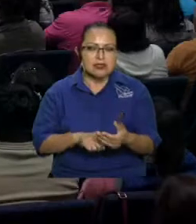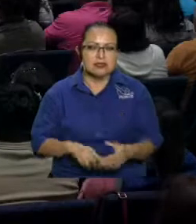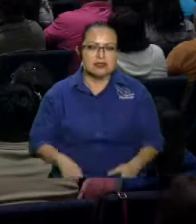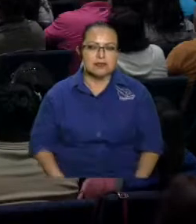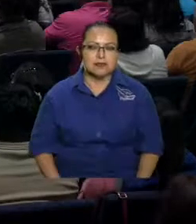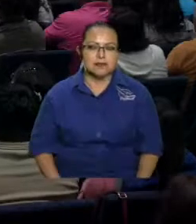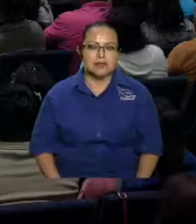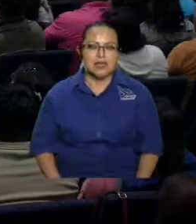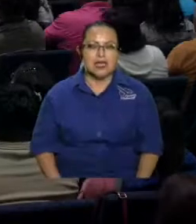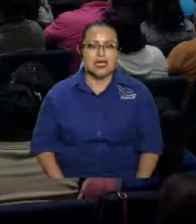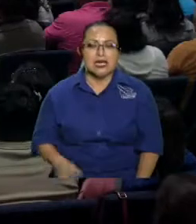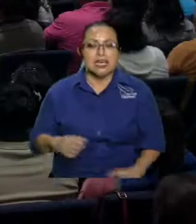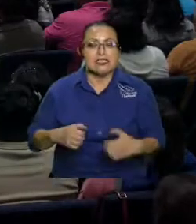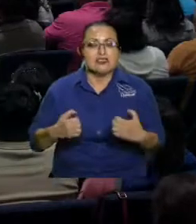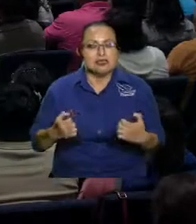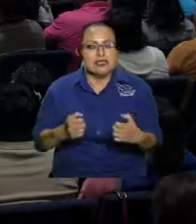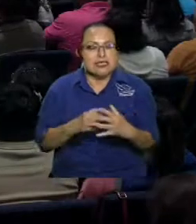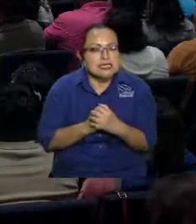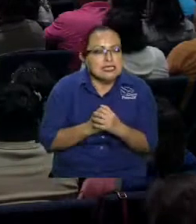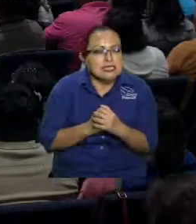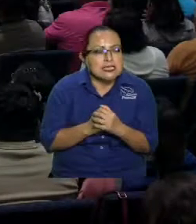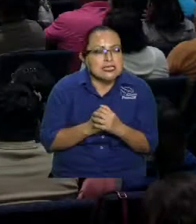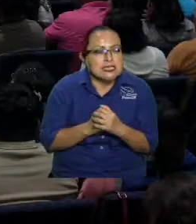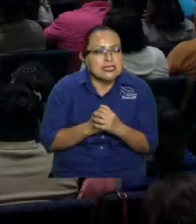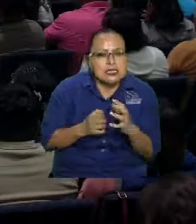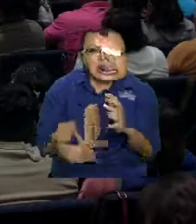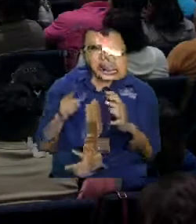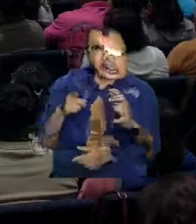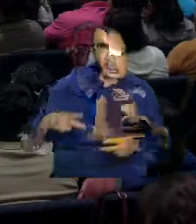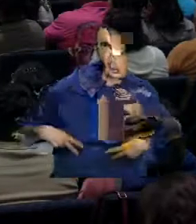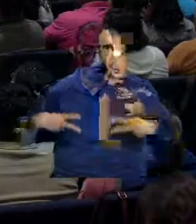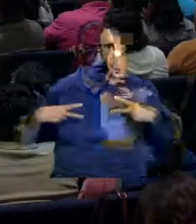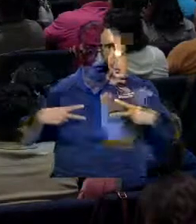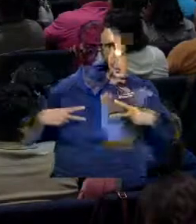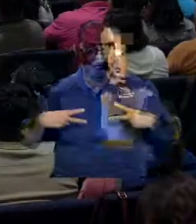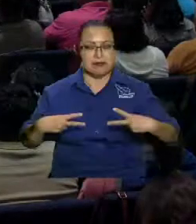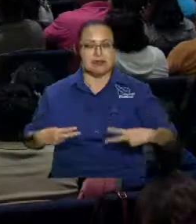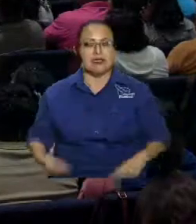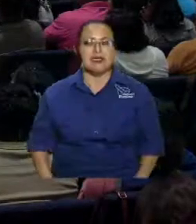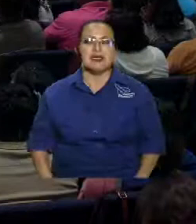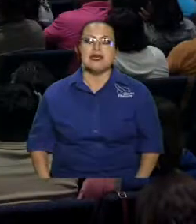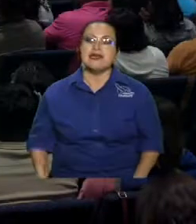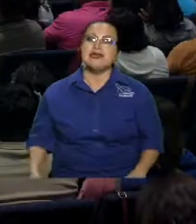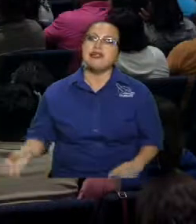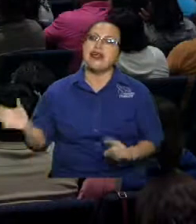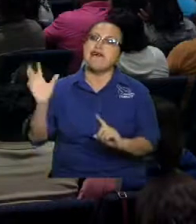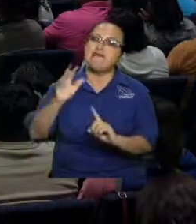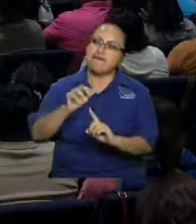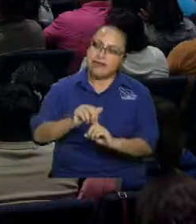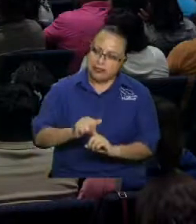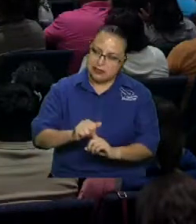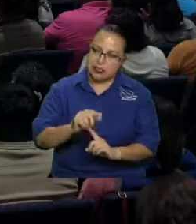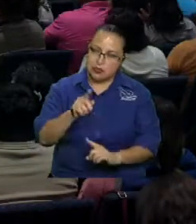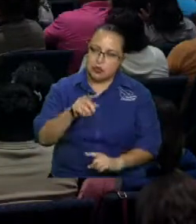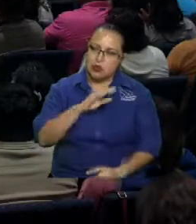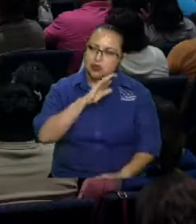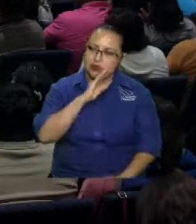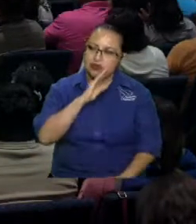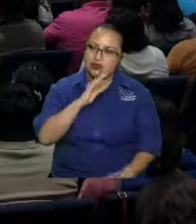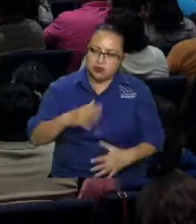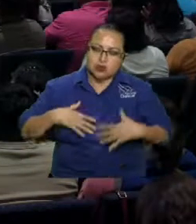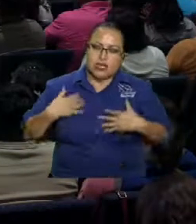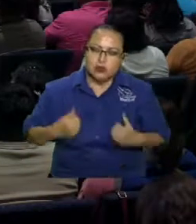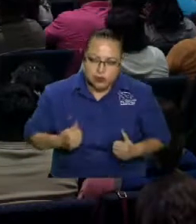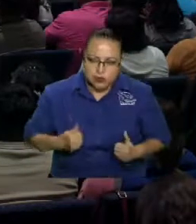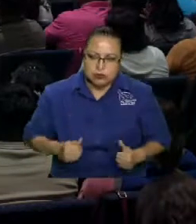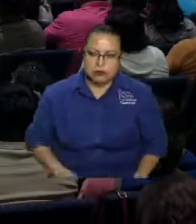Y lo que te sacas con eso es un estrés terrible que va a afectar tu salud. Esa es otra cuestión que te quiero decir. No te metas